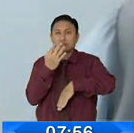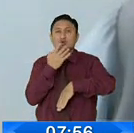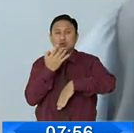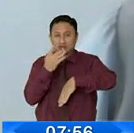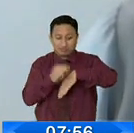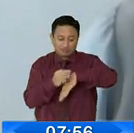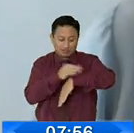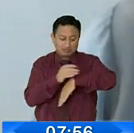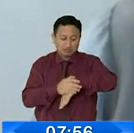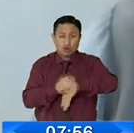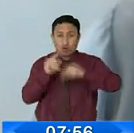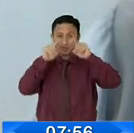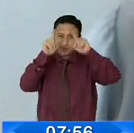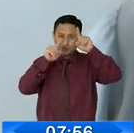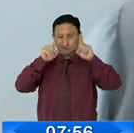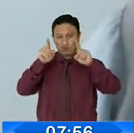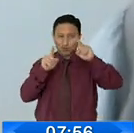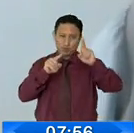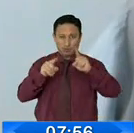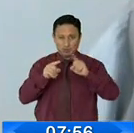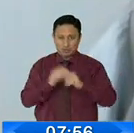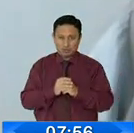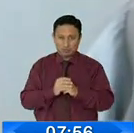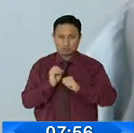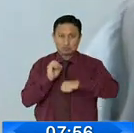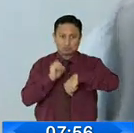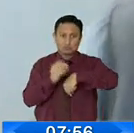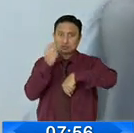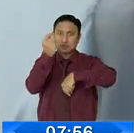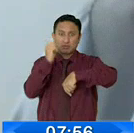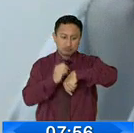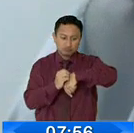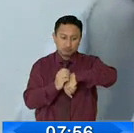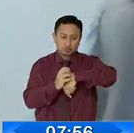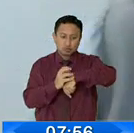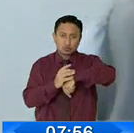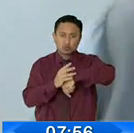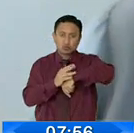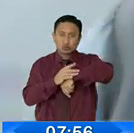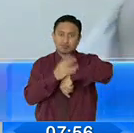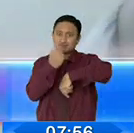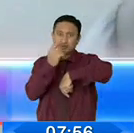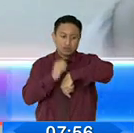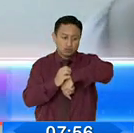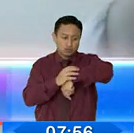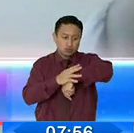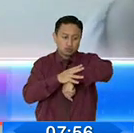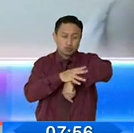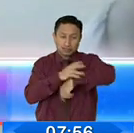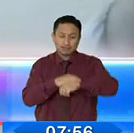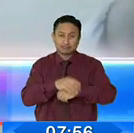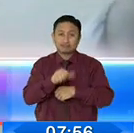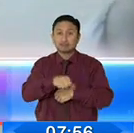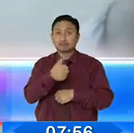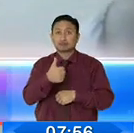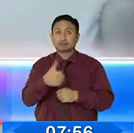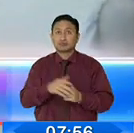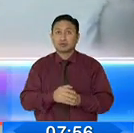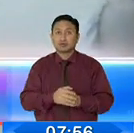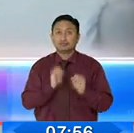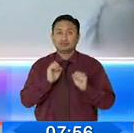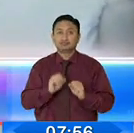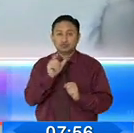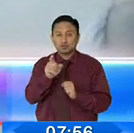de bordes poco definidos, que empieza a crecer de un día para el otro, crece muy rápido. Otros son lesiones como